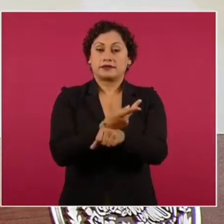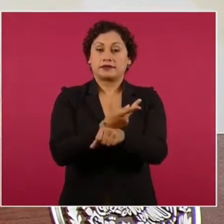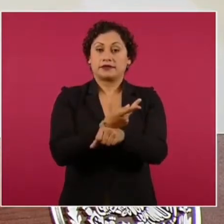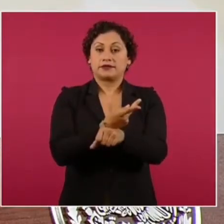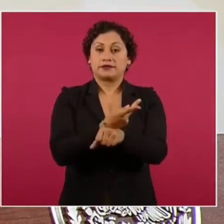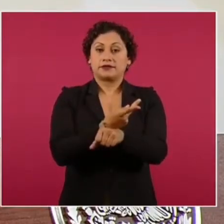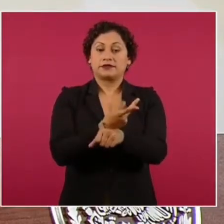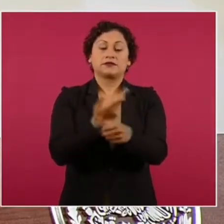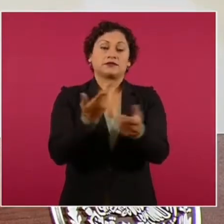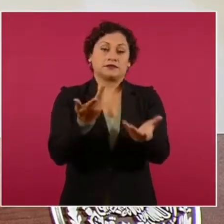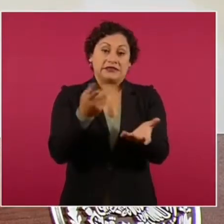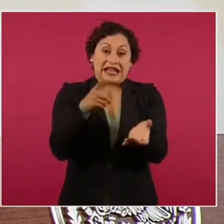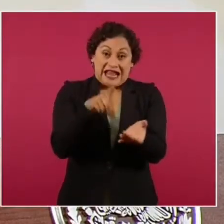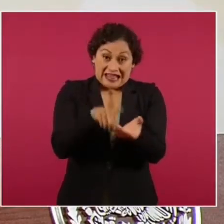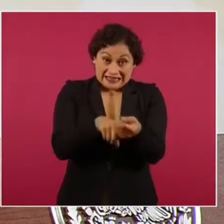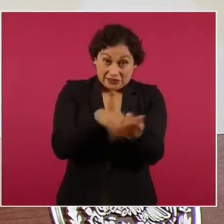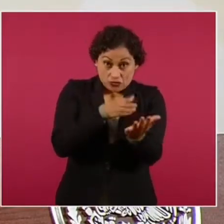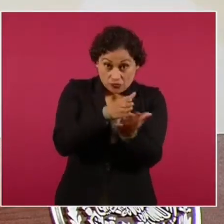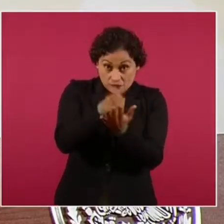desde los medios